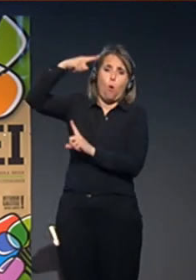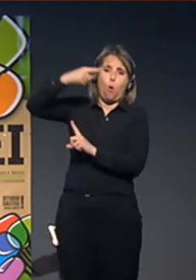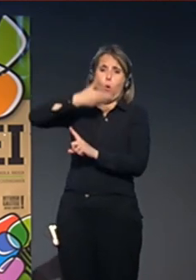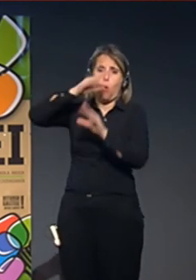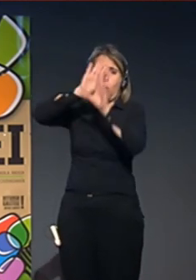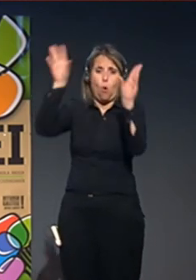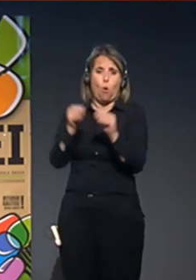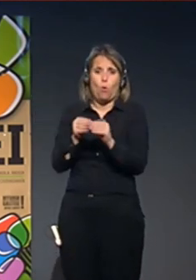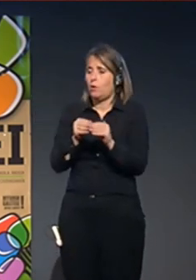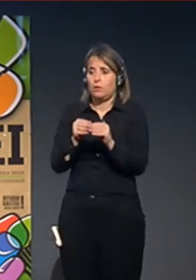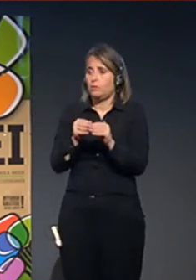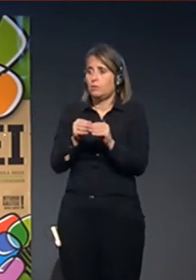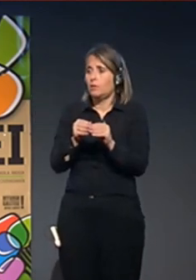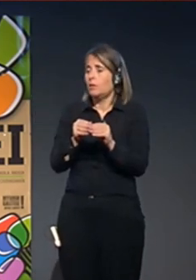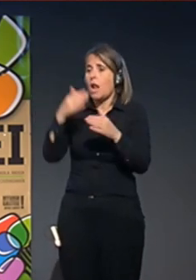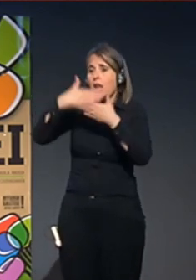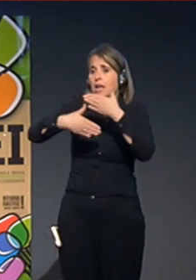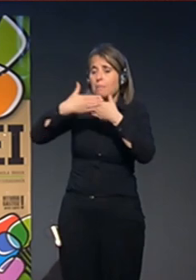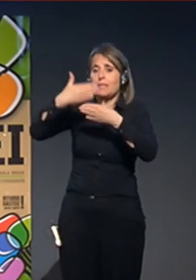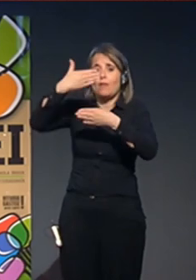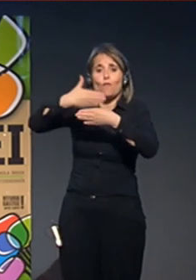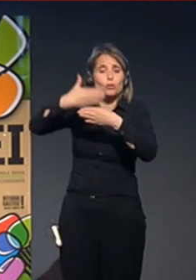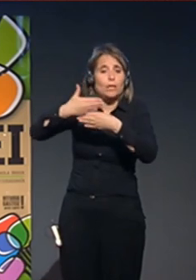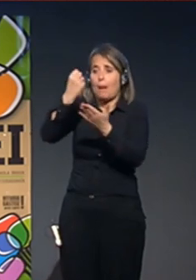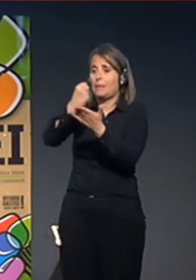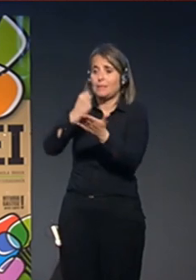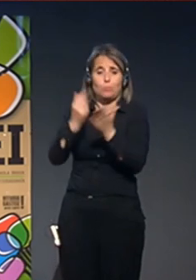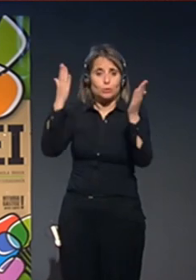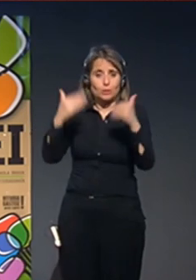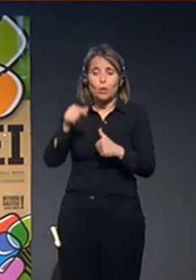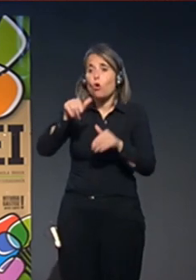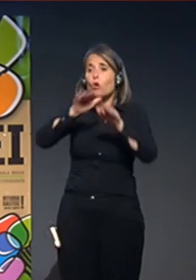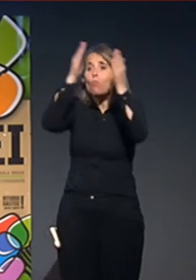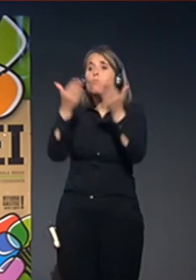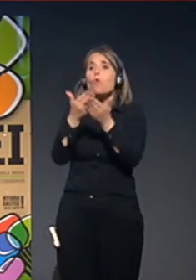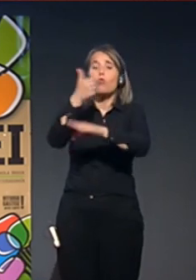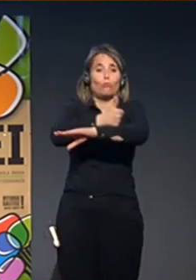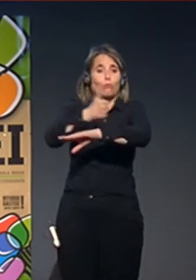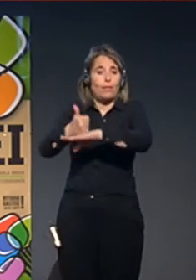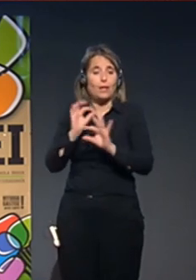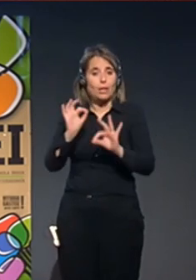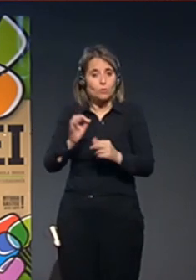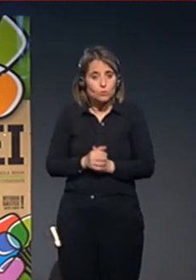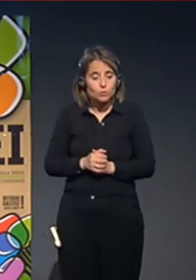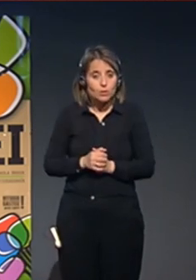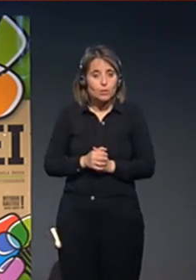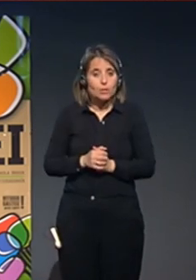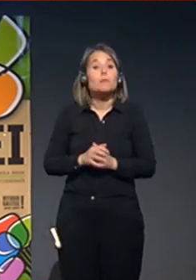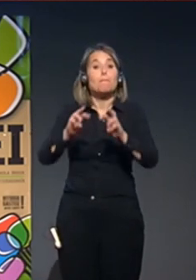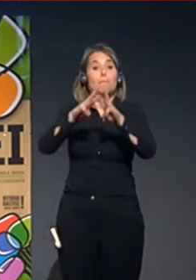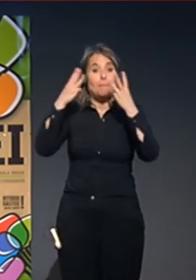no tienen pasaporte ni entienden de fronteras hoy más que nunca somos ciudadanos del mundo bien parlamento mundial es